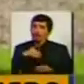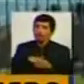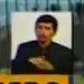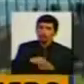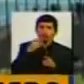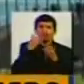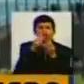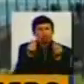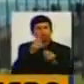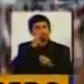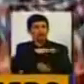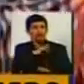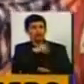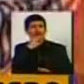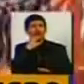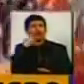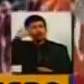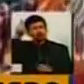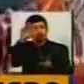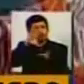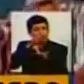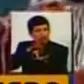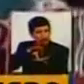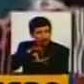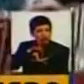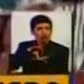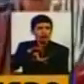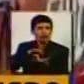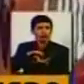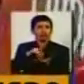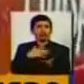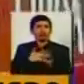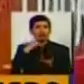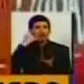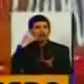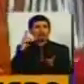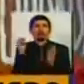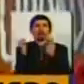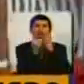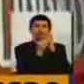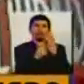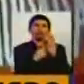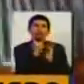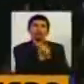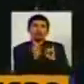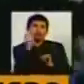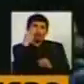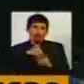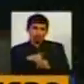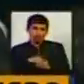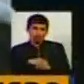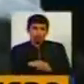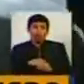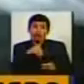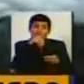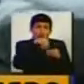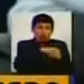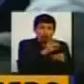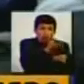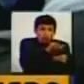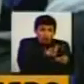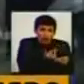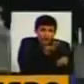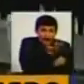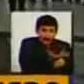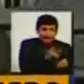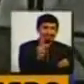en el extranjero que expresaron nuevamente en forma simbólica sus preferencias en la segunda vuelta presidencial. Sus votos no tienen validez, pero igual